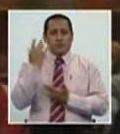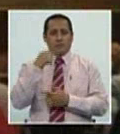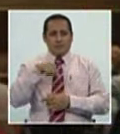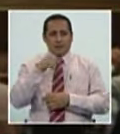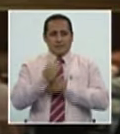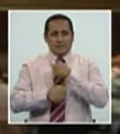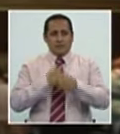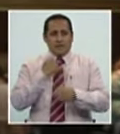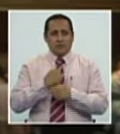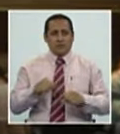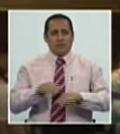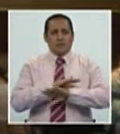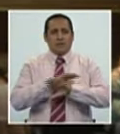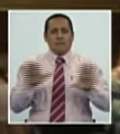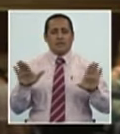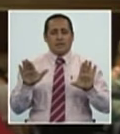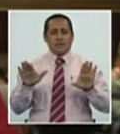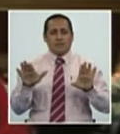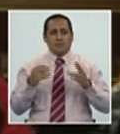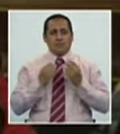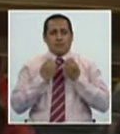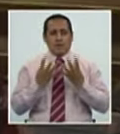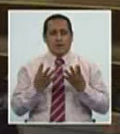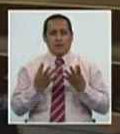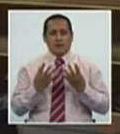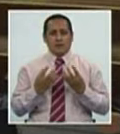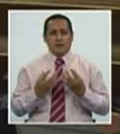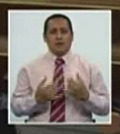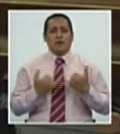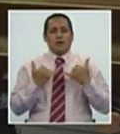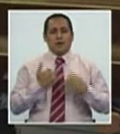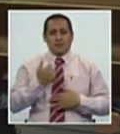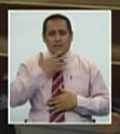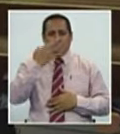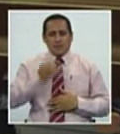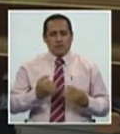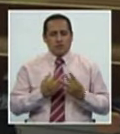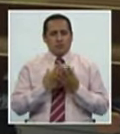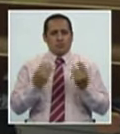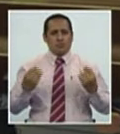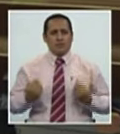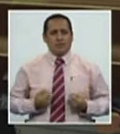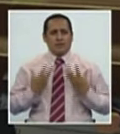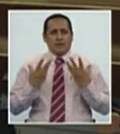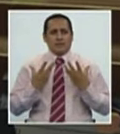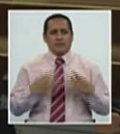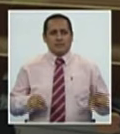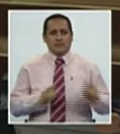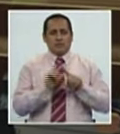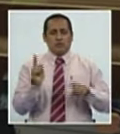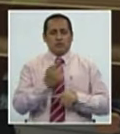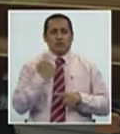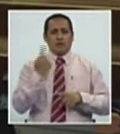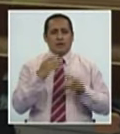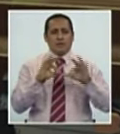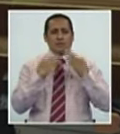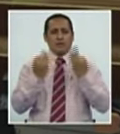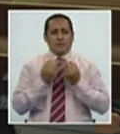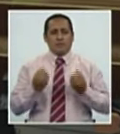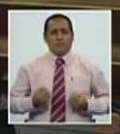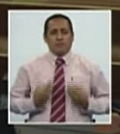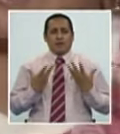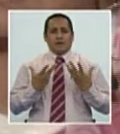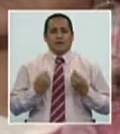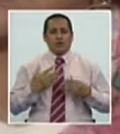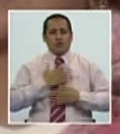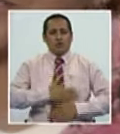este año termine muy bien. Bueno, en verdad yo estoy súper emocionada. Toda la familia estamos muy